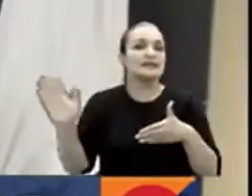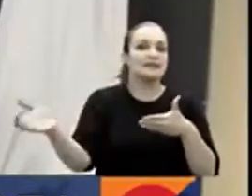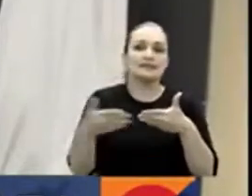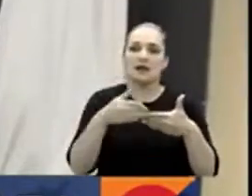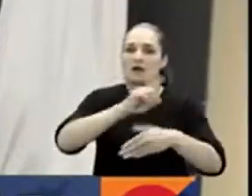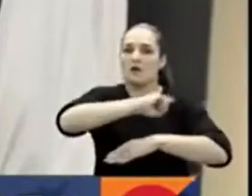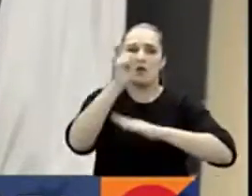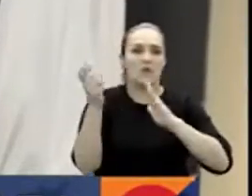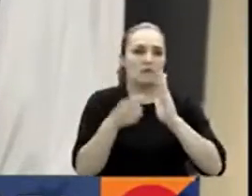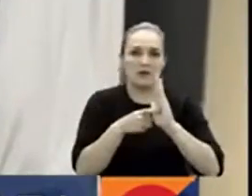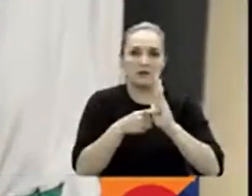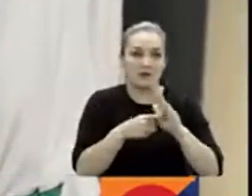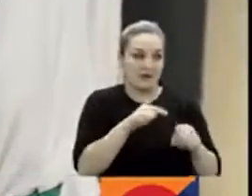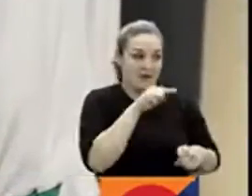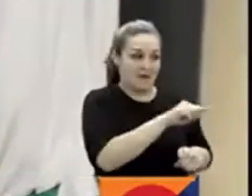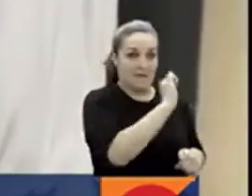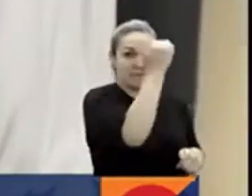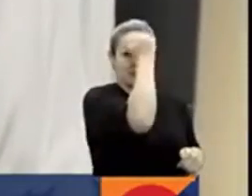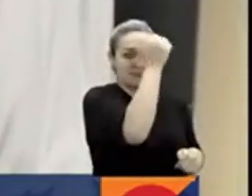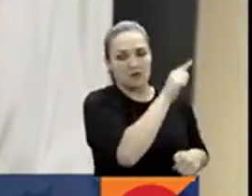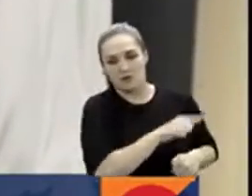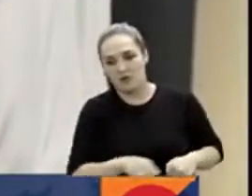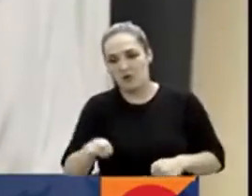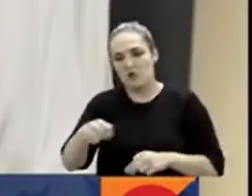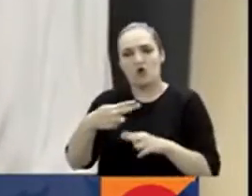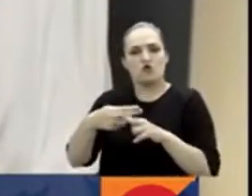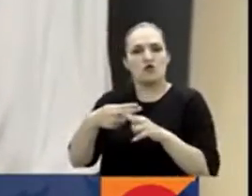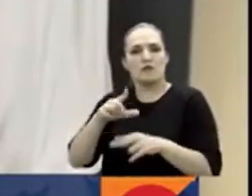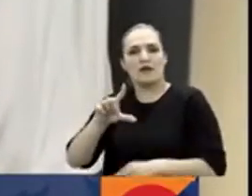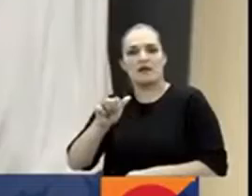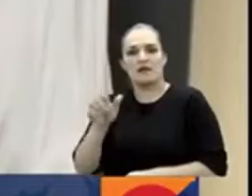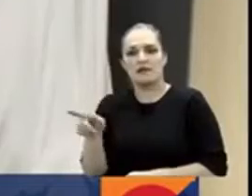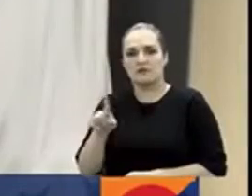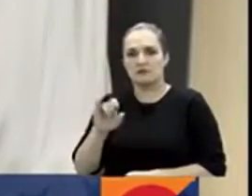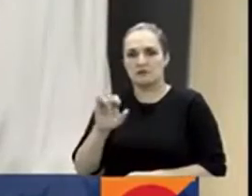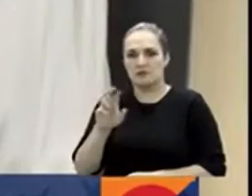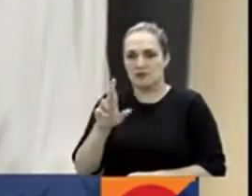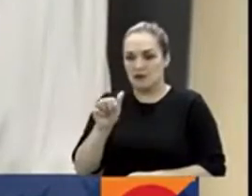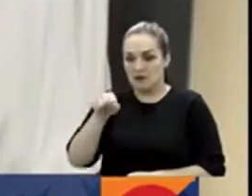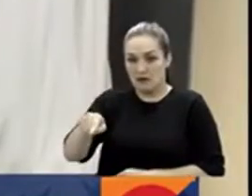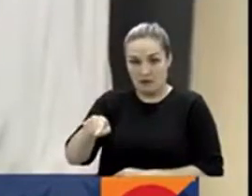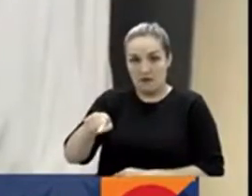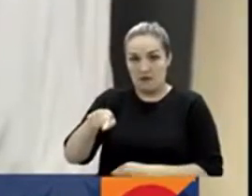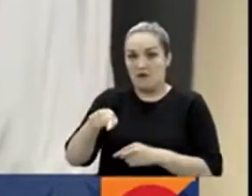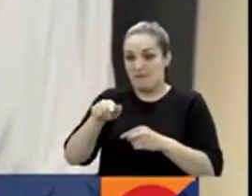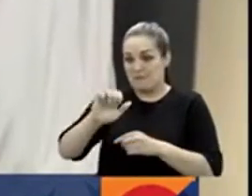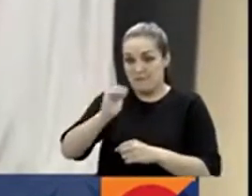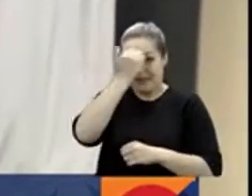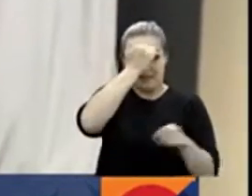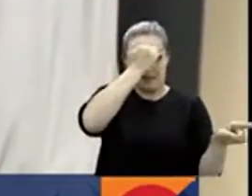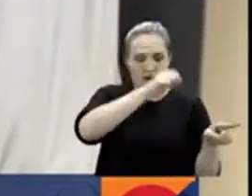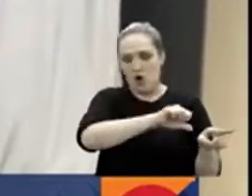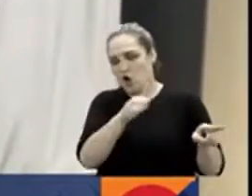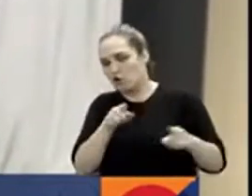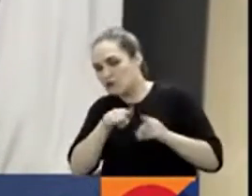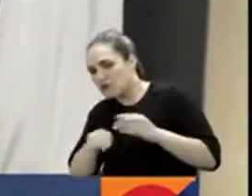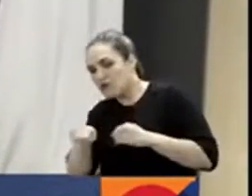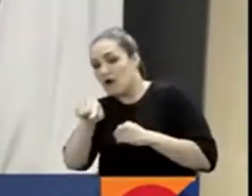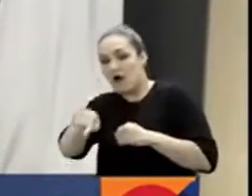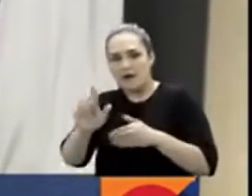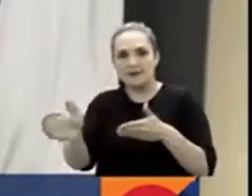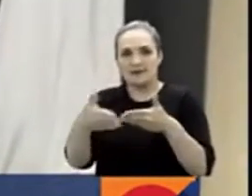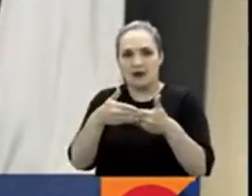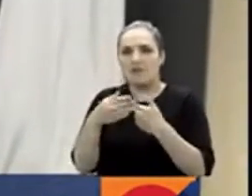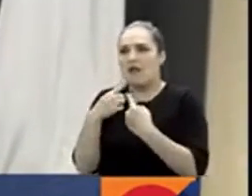vía alterna de la sierra. Esto con el fin de realizar unos mantenimientos organizados y coordinados con el Ministerio